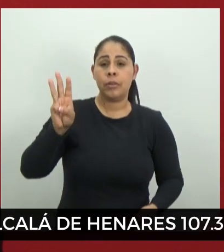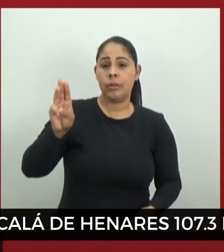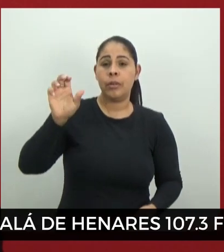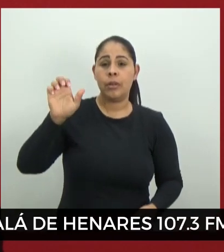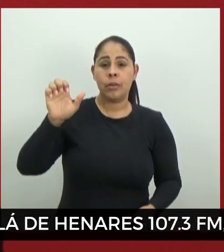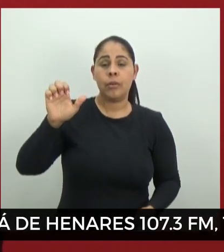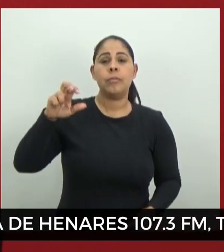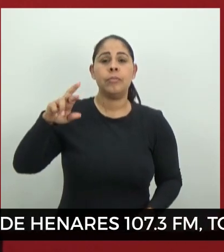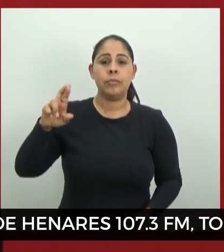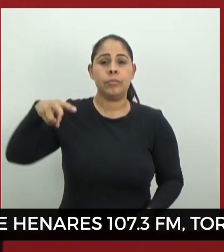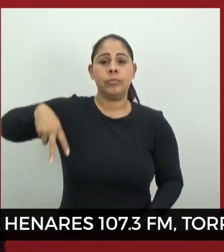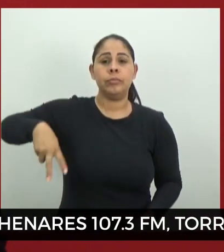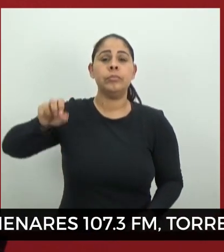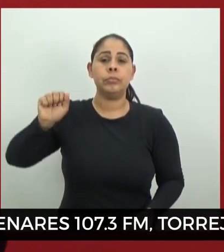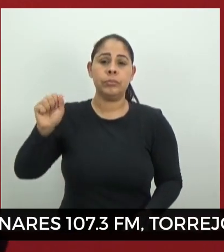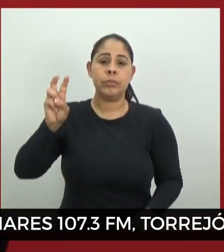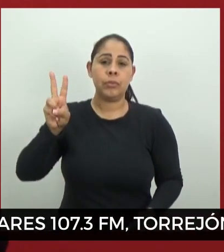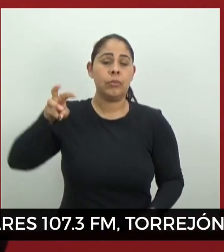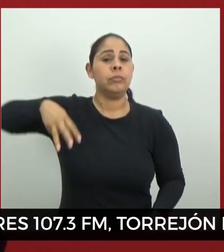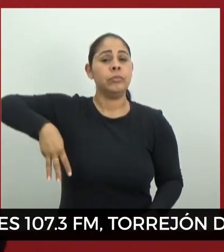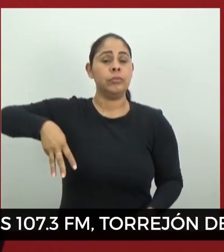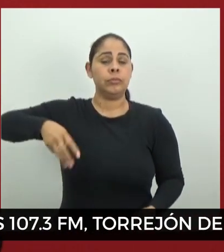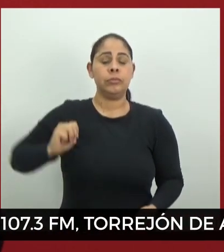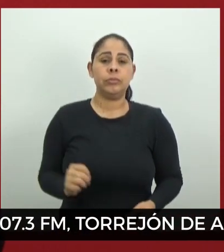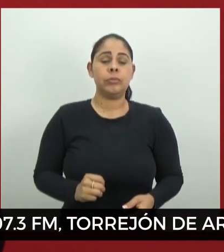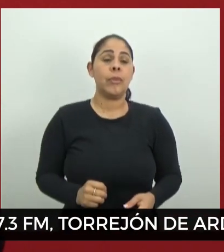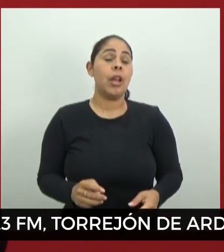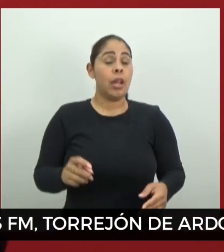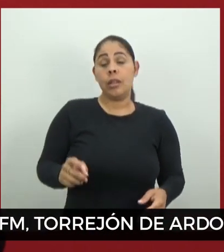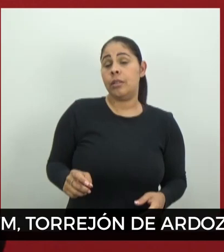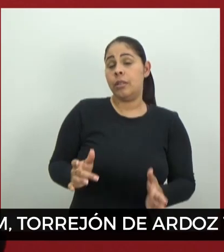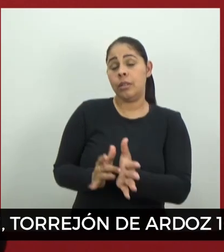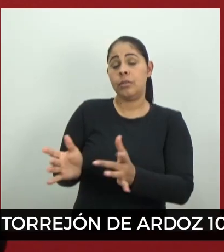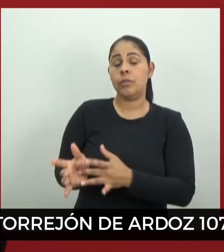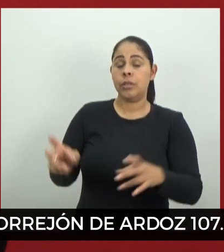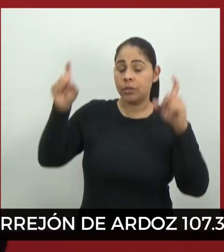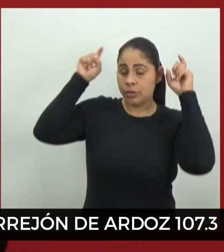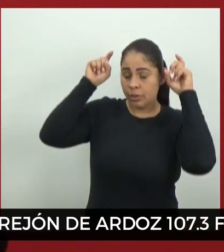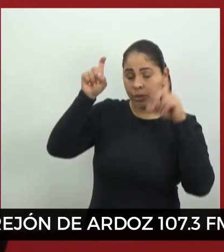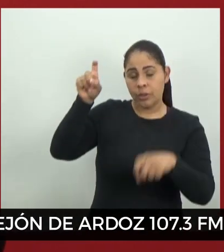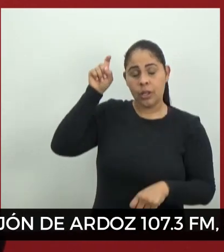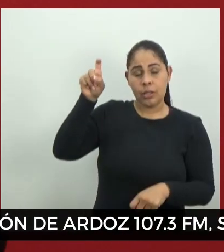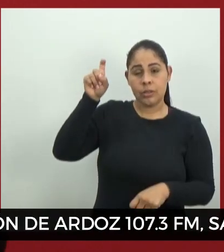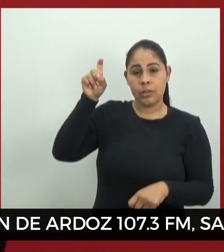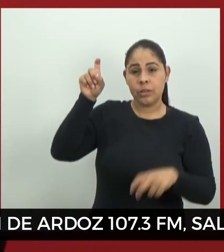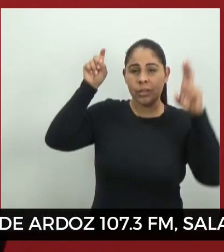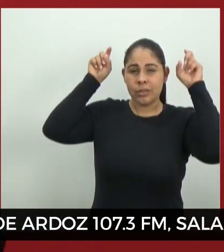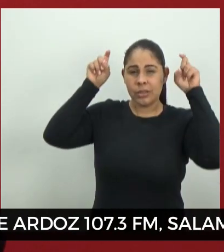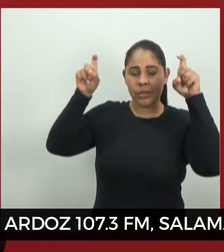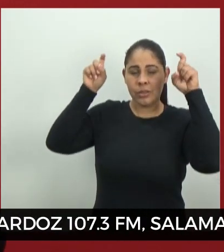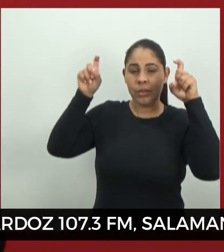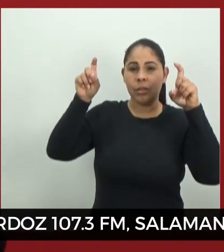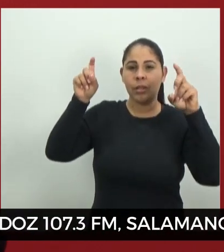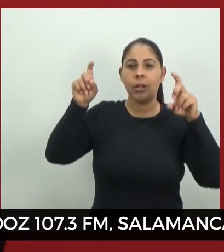sábados Él enseñó. Y a las cuantas semanas, un hombre con un